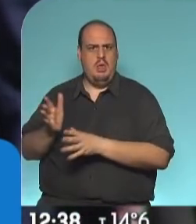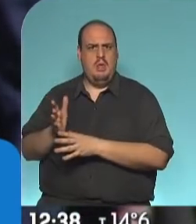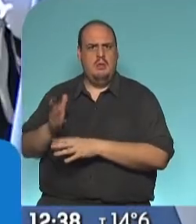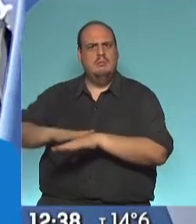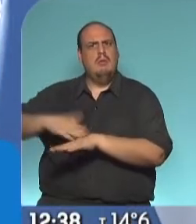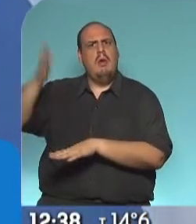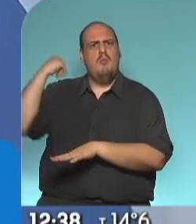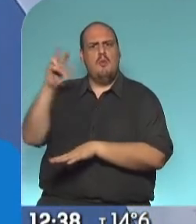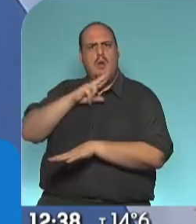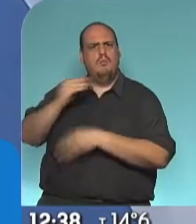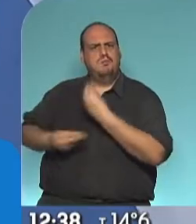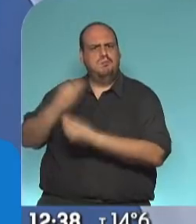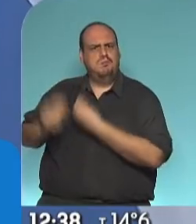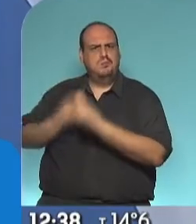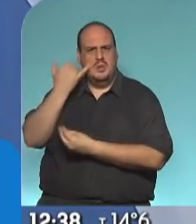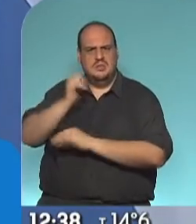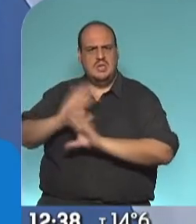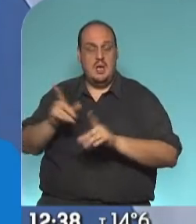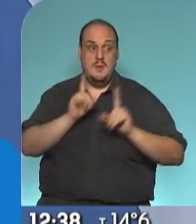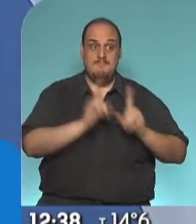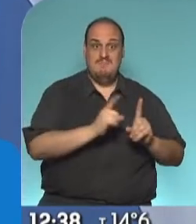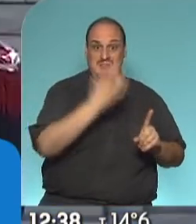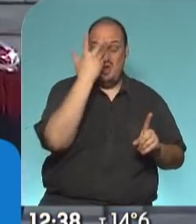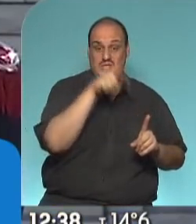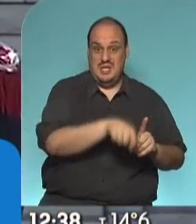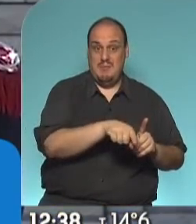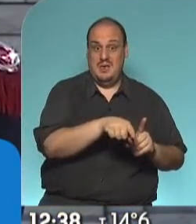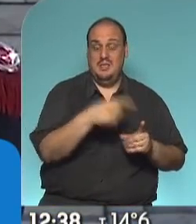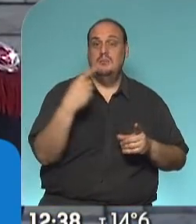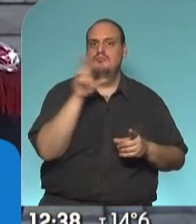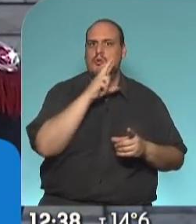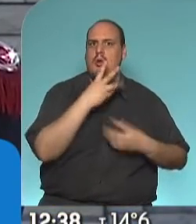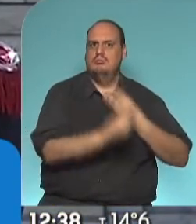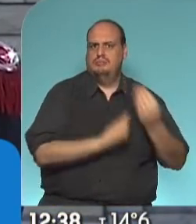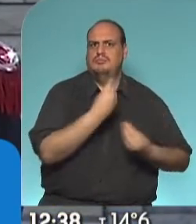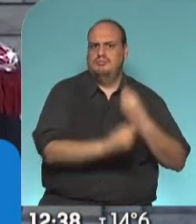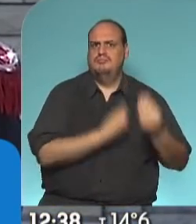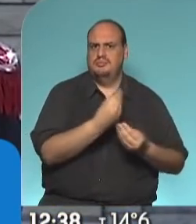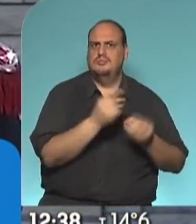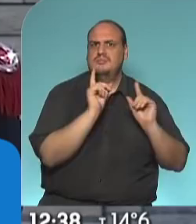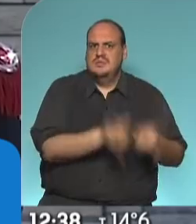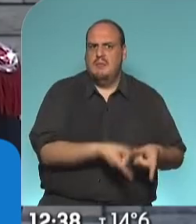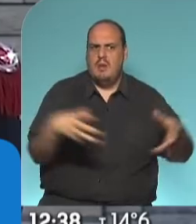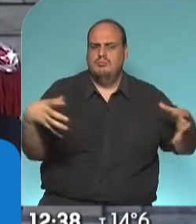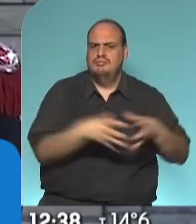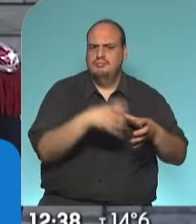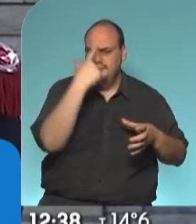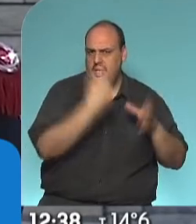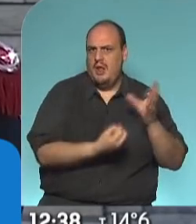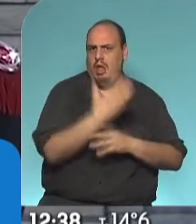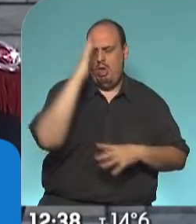tiempo. Igual que San Martín sumó la ayuda de las mujeres para hacer su ejército de los